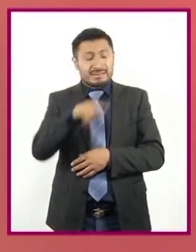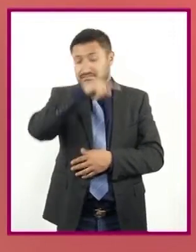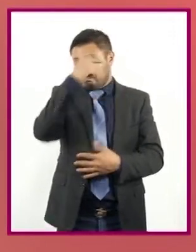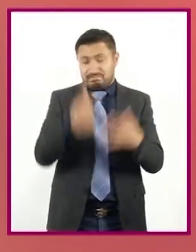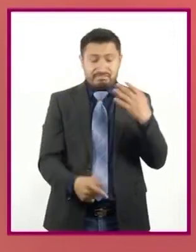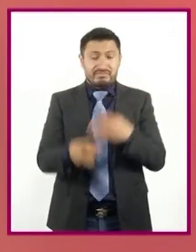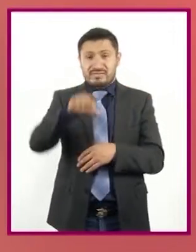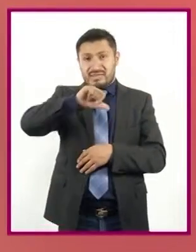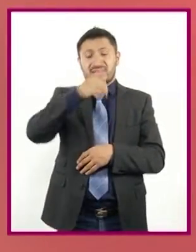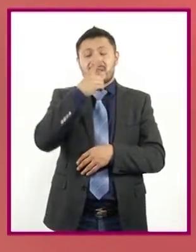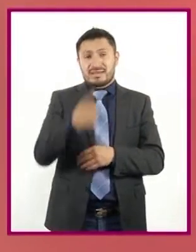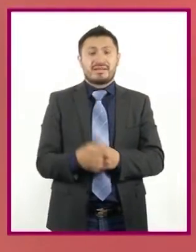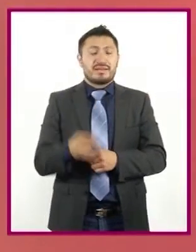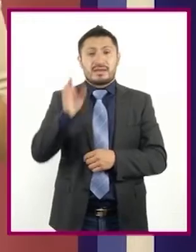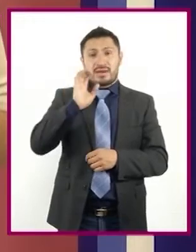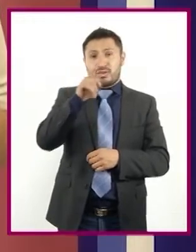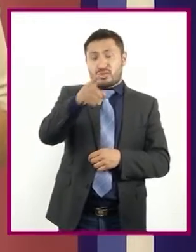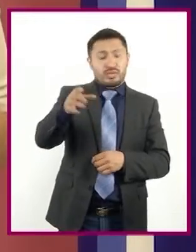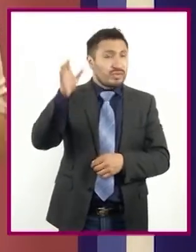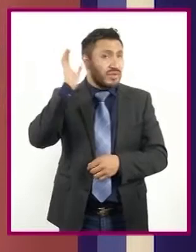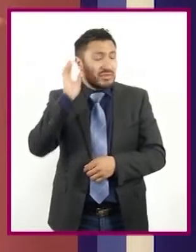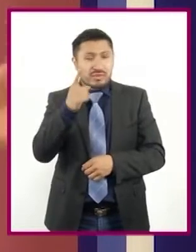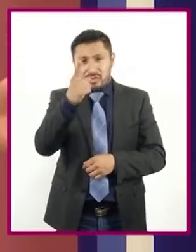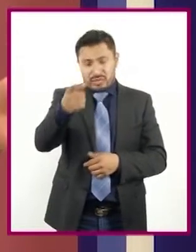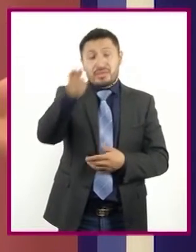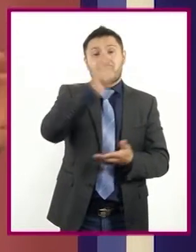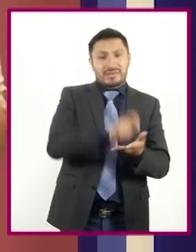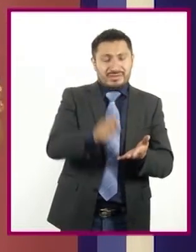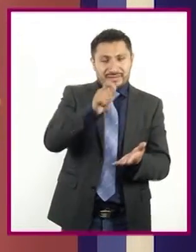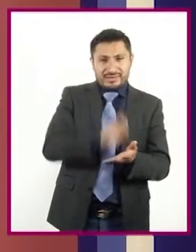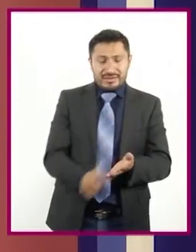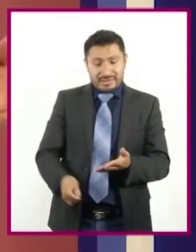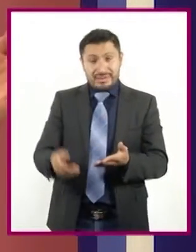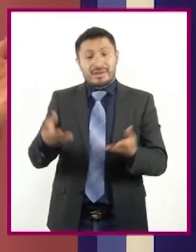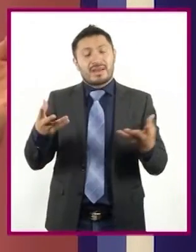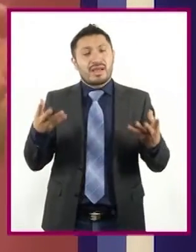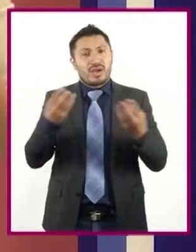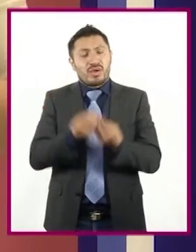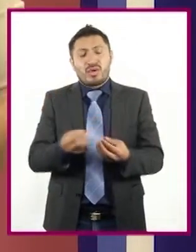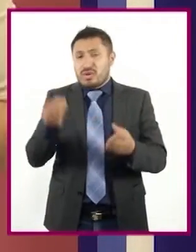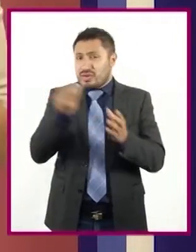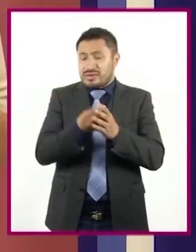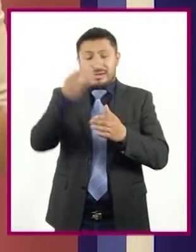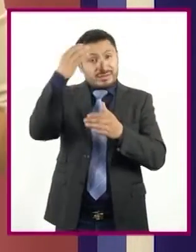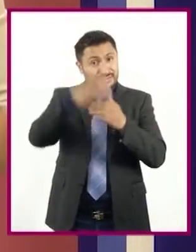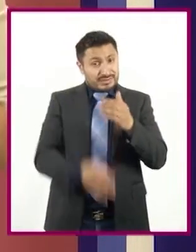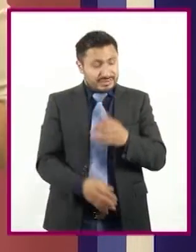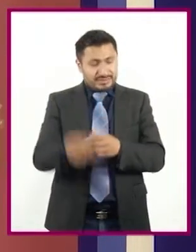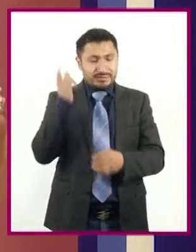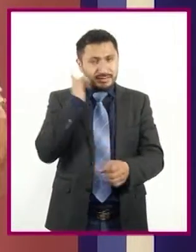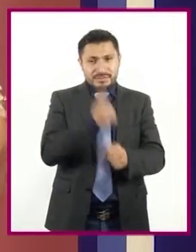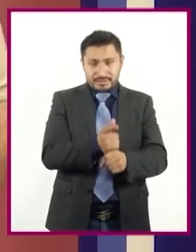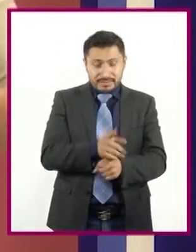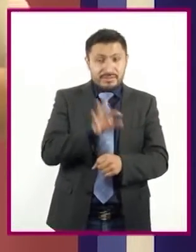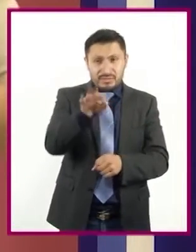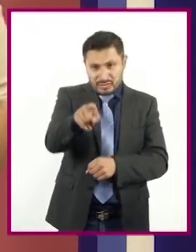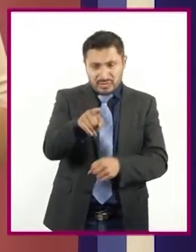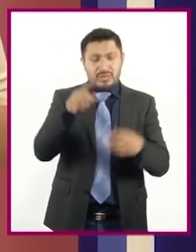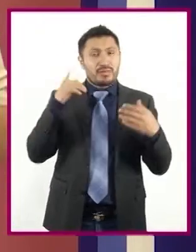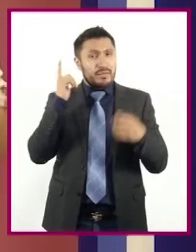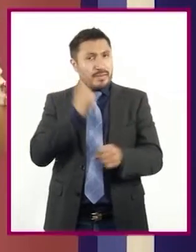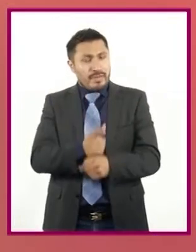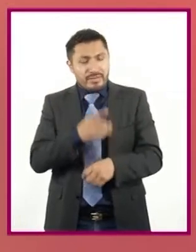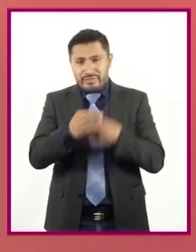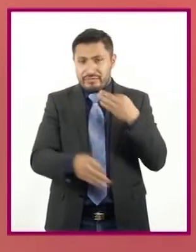sesión. Cada que escuchen uno, escríbanlo y acompáñenos para que al término de la clase descubran si los pudieron localizar